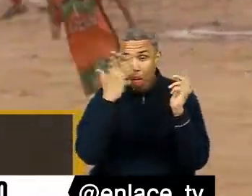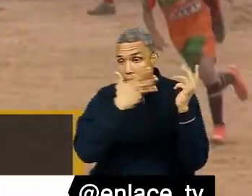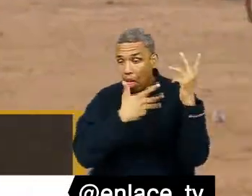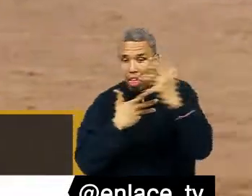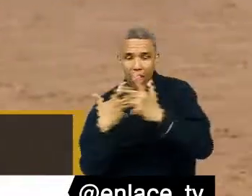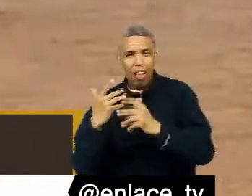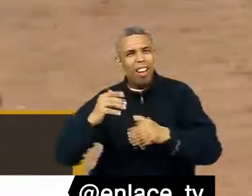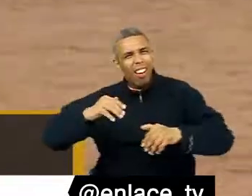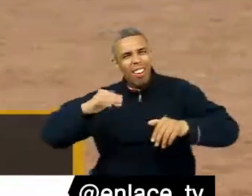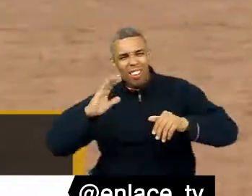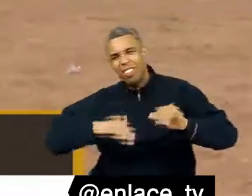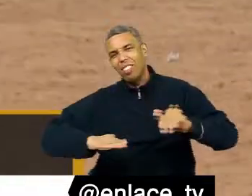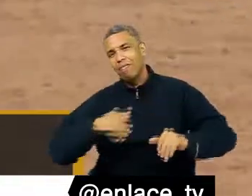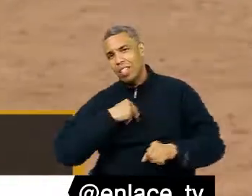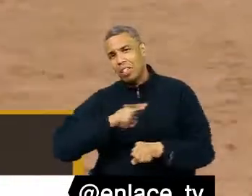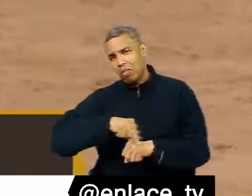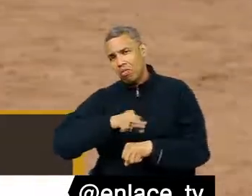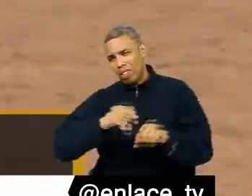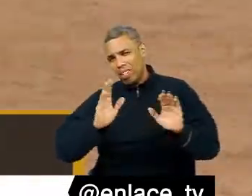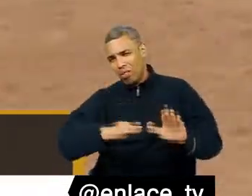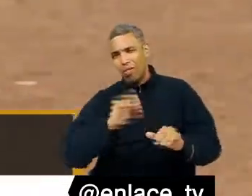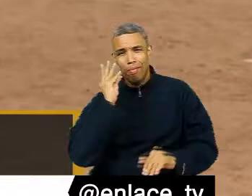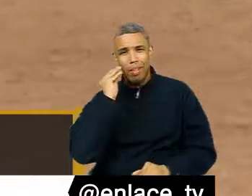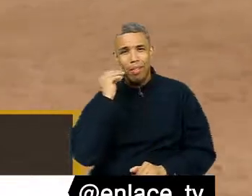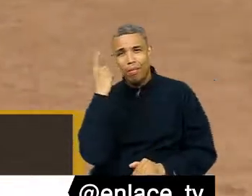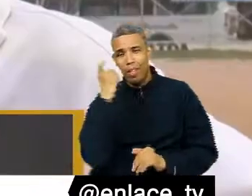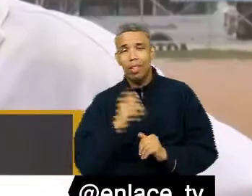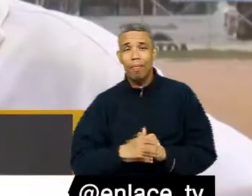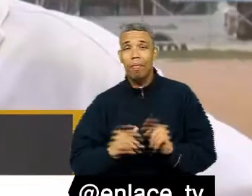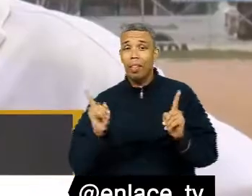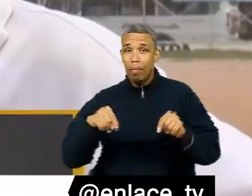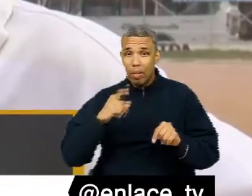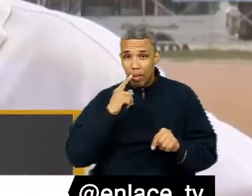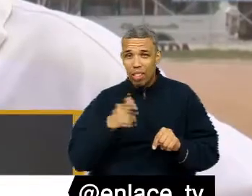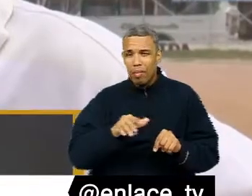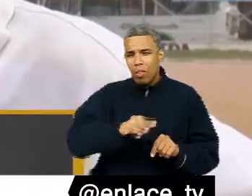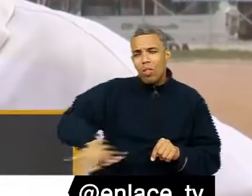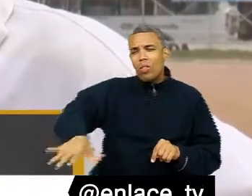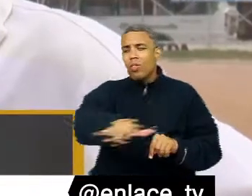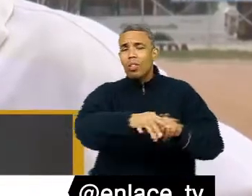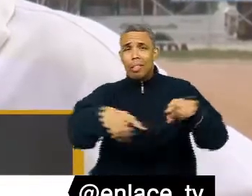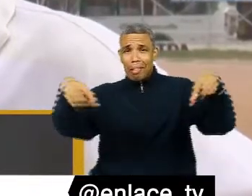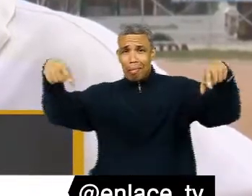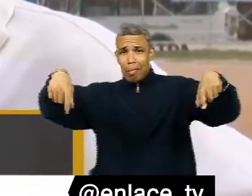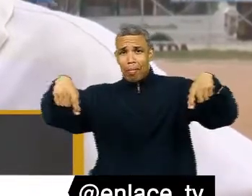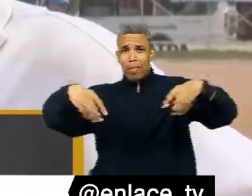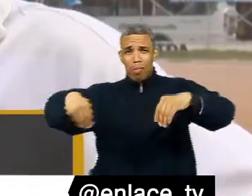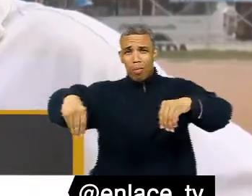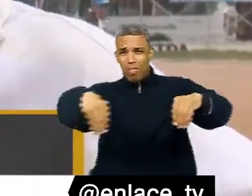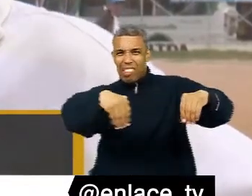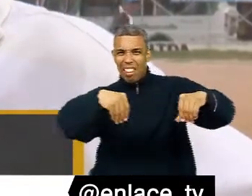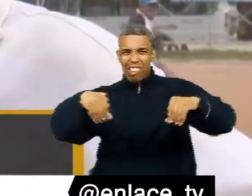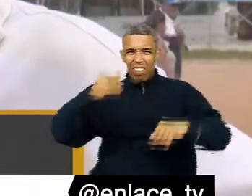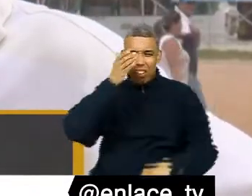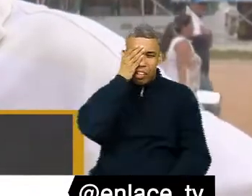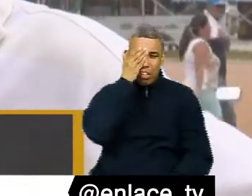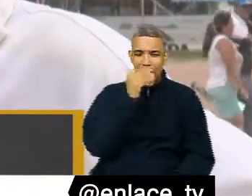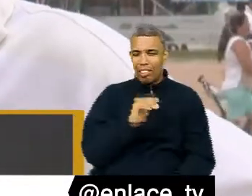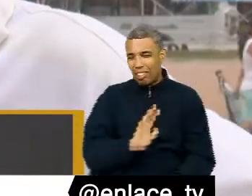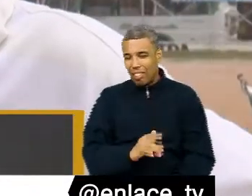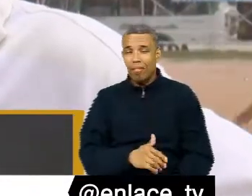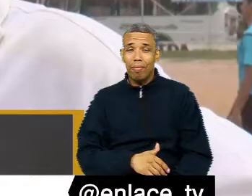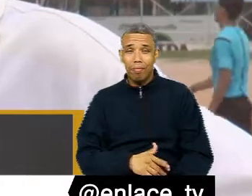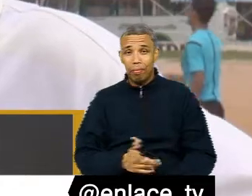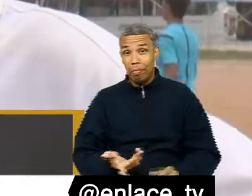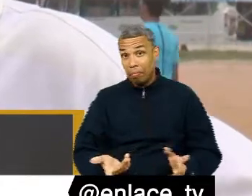se refleja. Además de eso, súmele la cancha, el mal estado de la misma cancha, aunque es mala para ambos equipos. Enfrentamos un